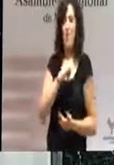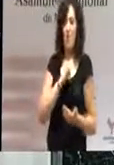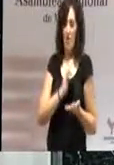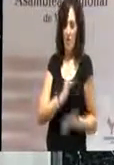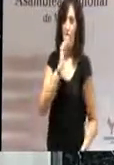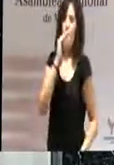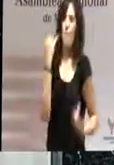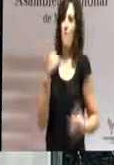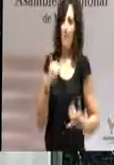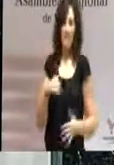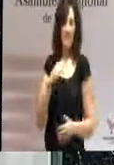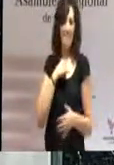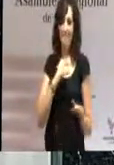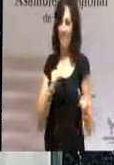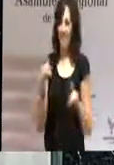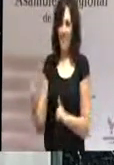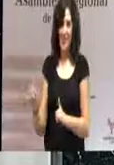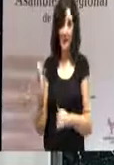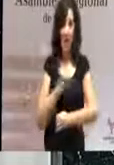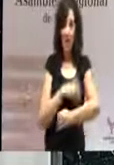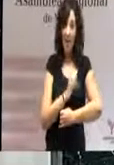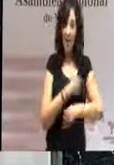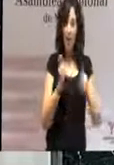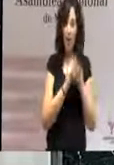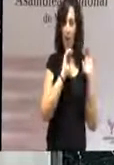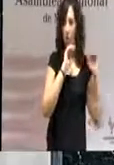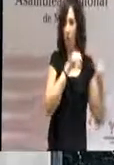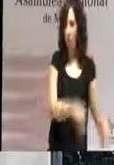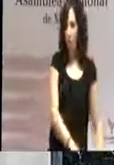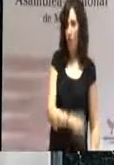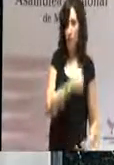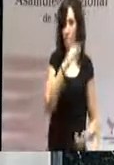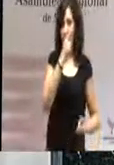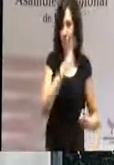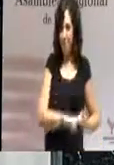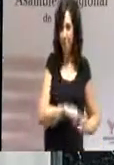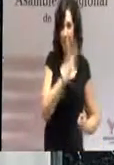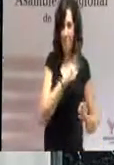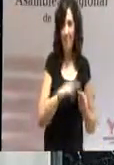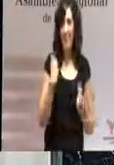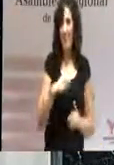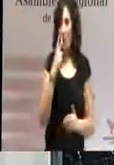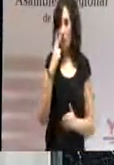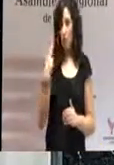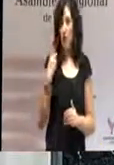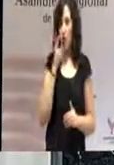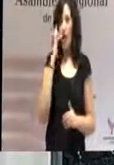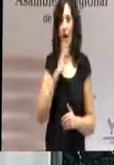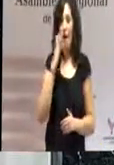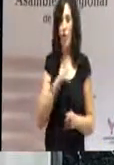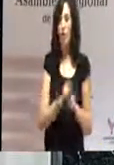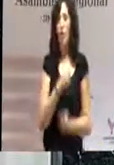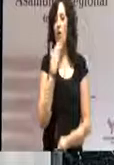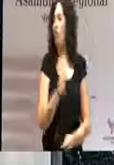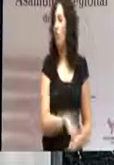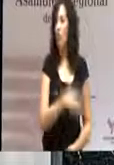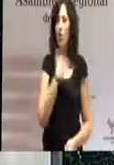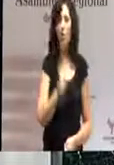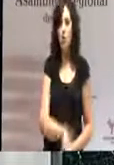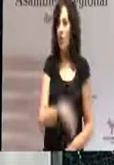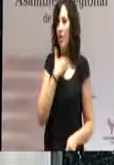arcas mermadas y en función en más de 2 años por la desidia de Rajoy y de ustedes, que